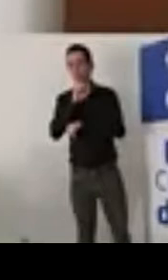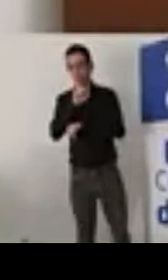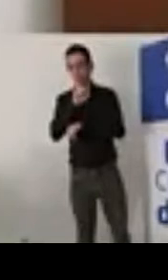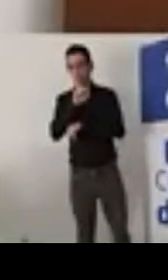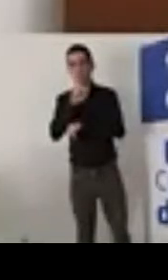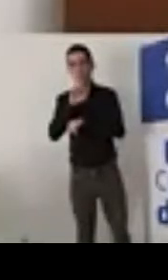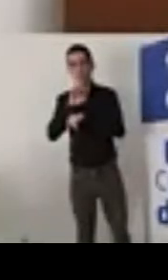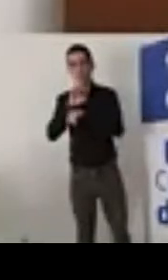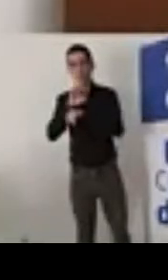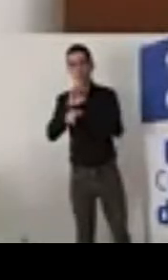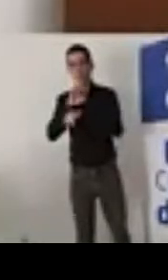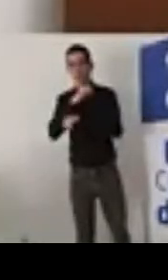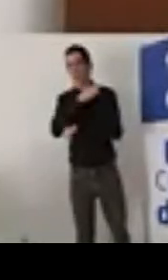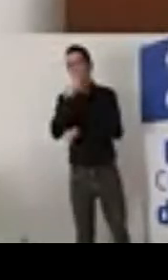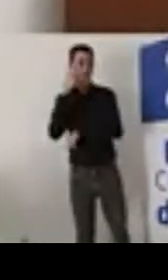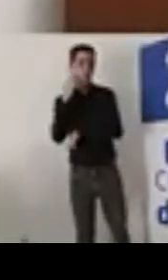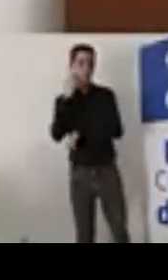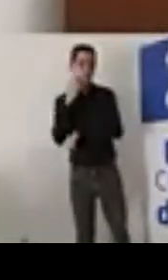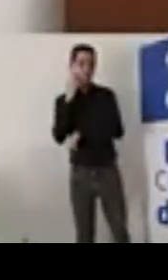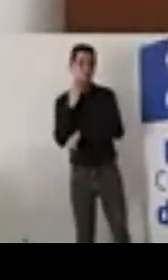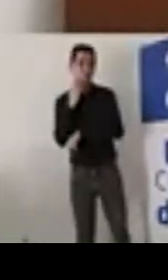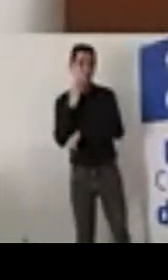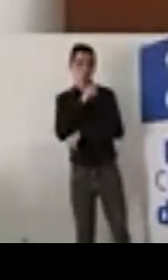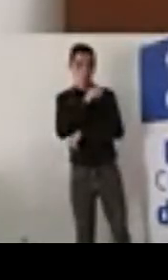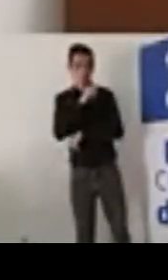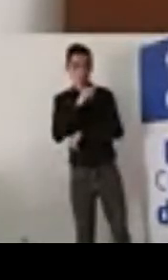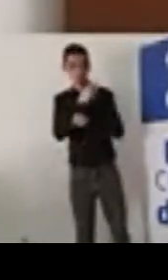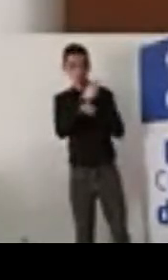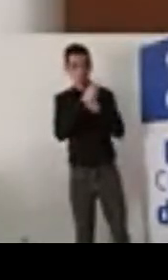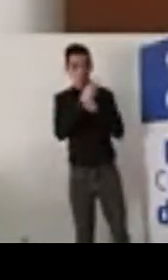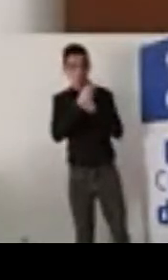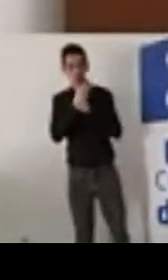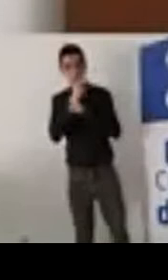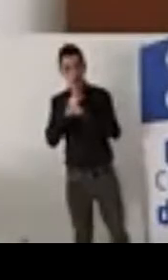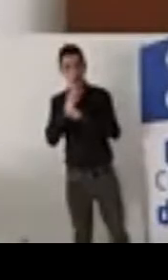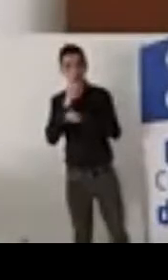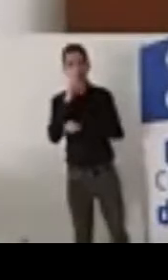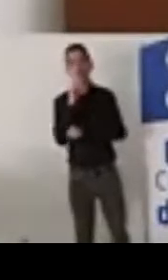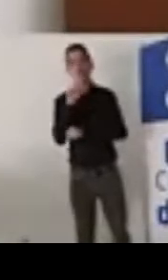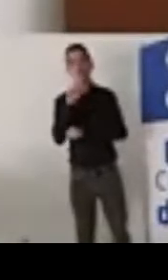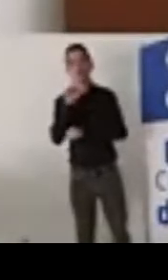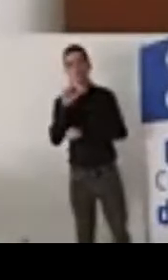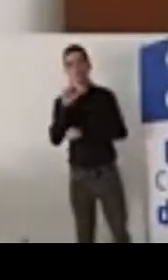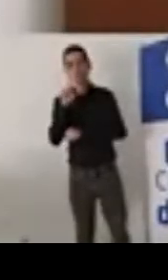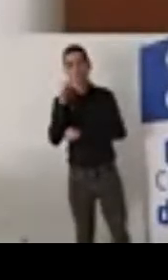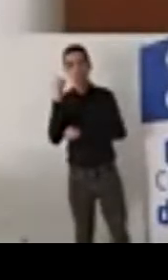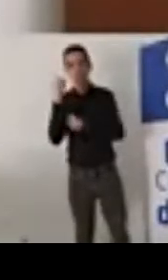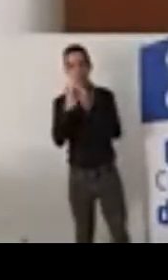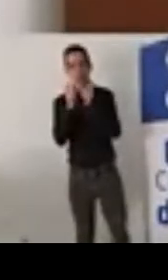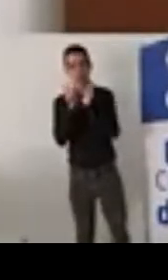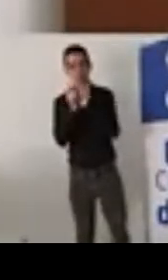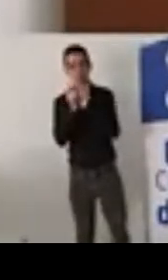panel de participación juvenil y nuestra moderadora el día de hoy va a ser Argentina